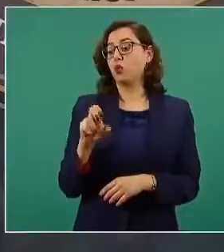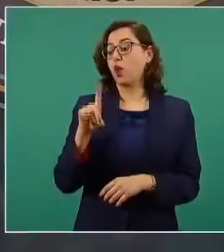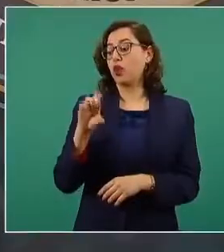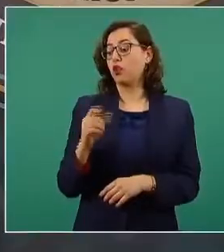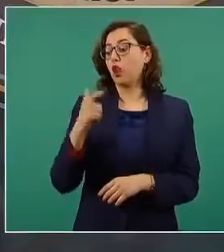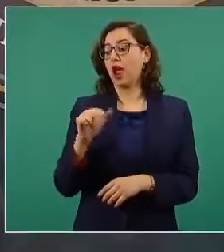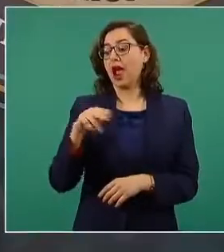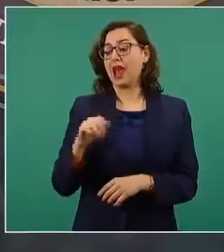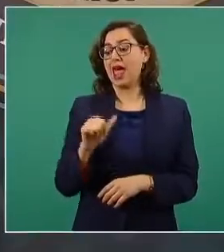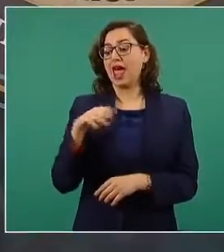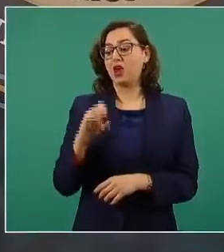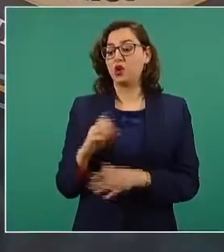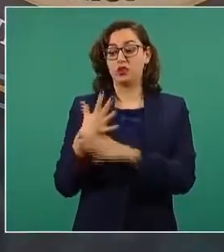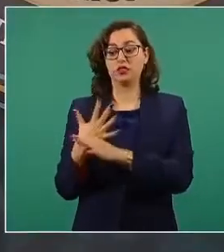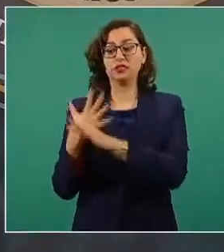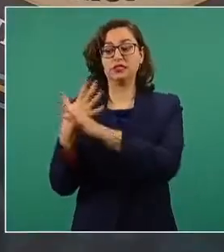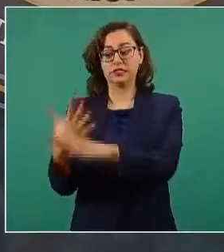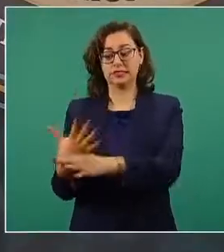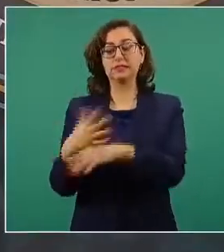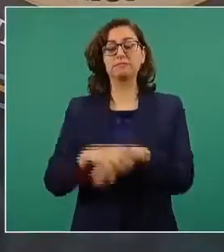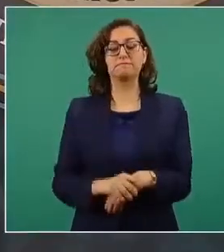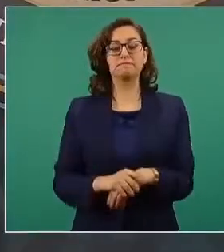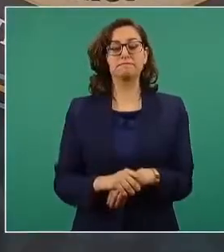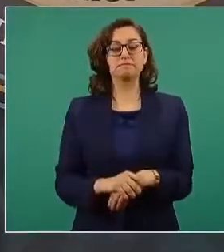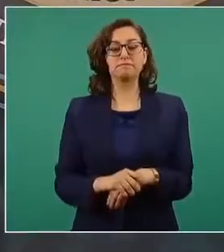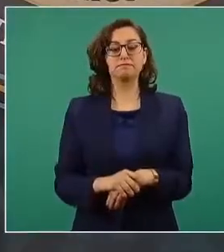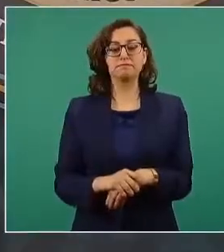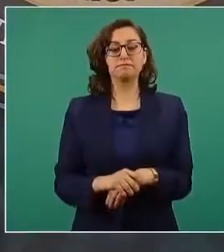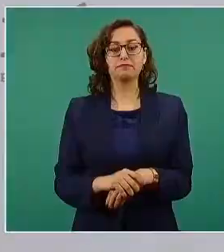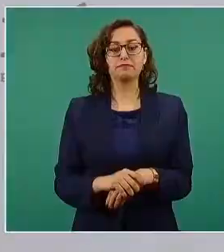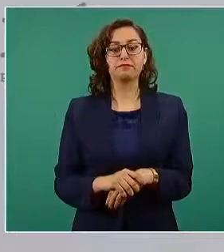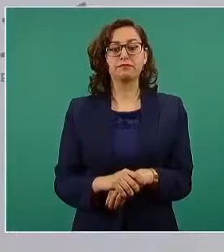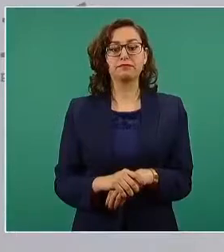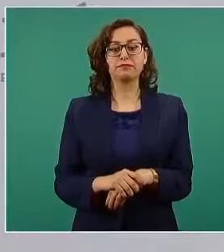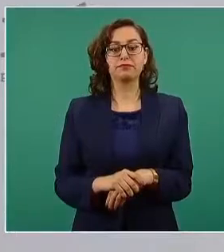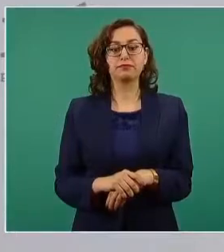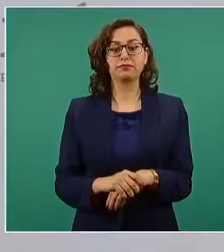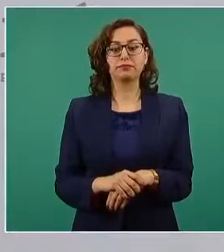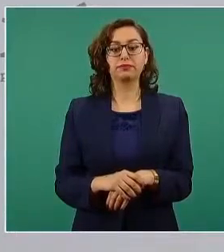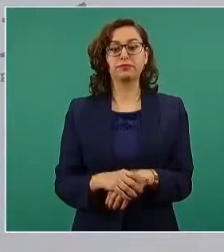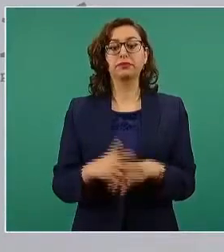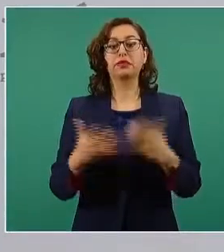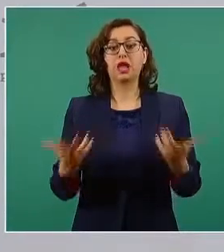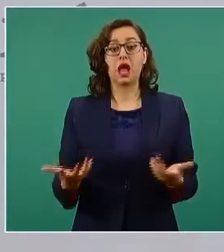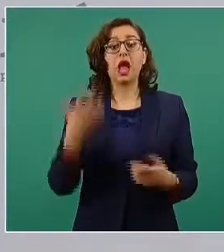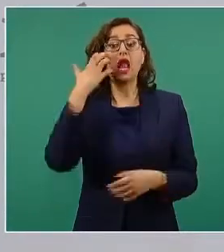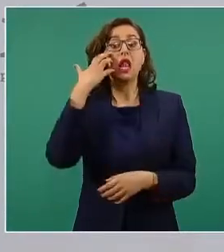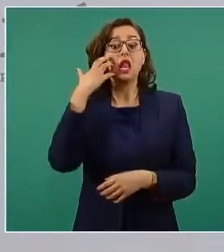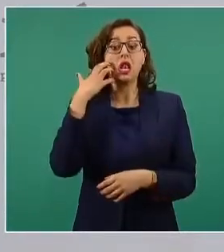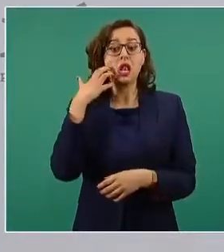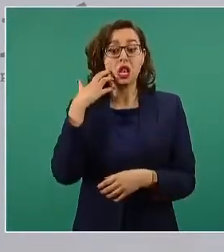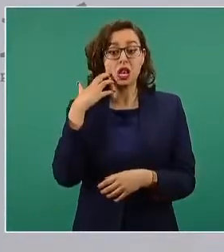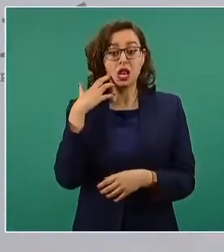me parece fascinante. Dice, hasta que los leones tengan sus propios